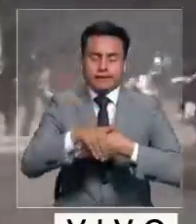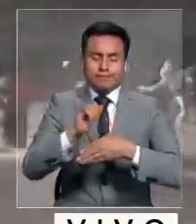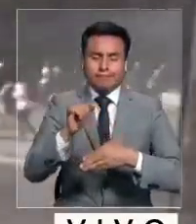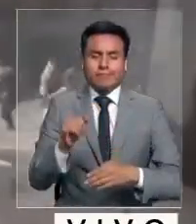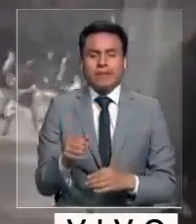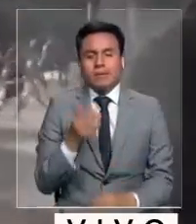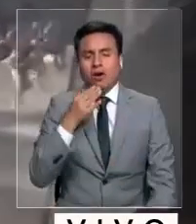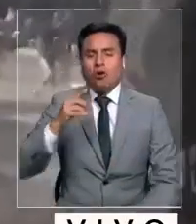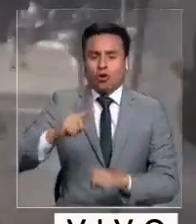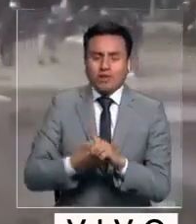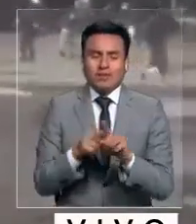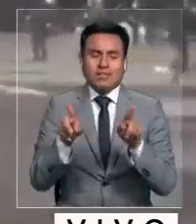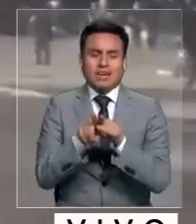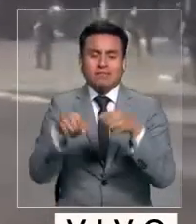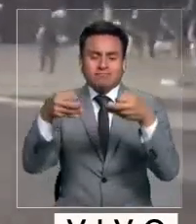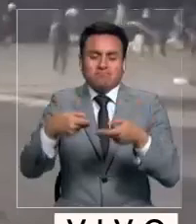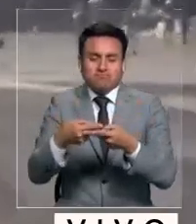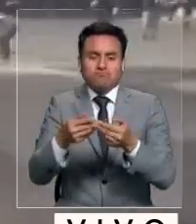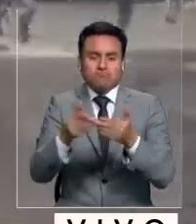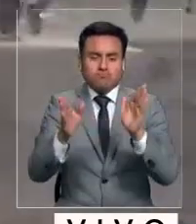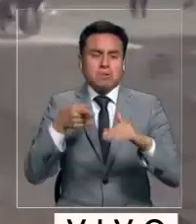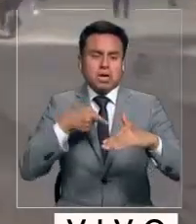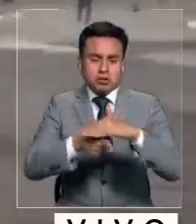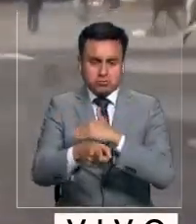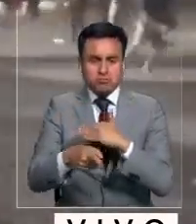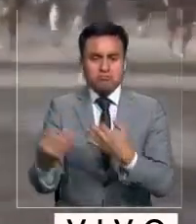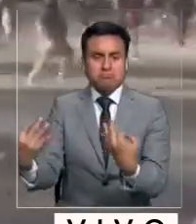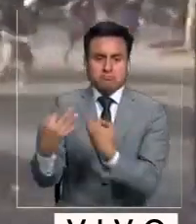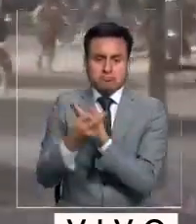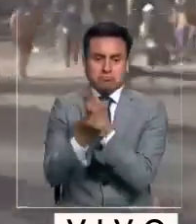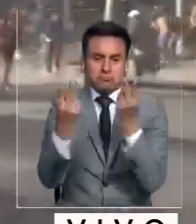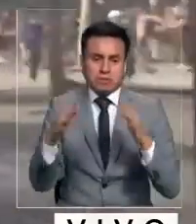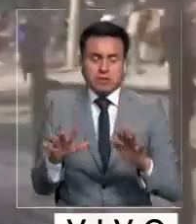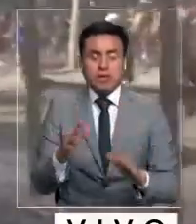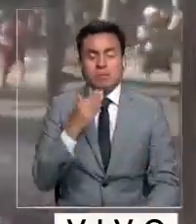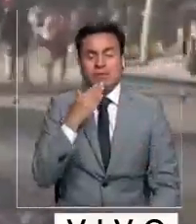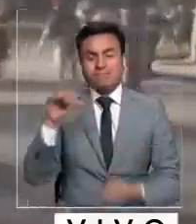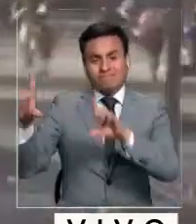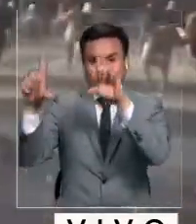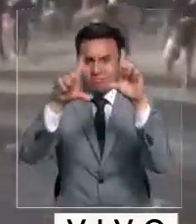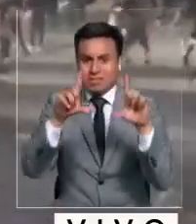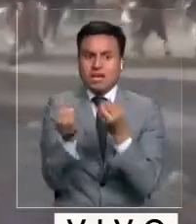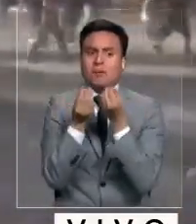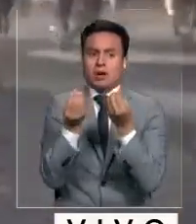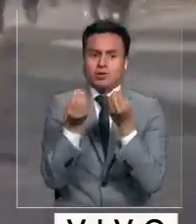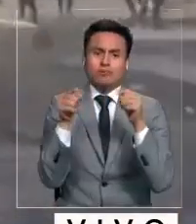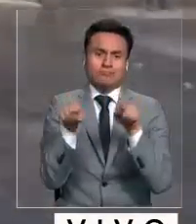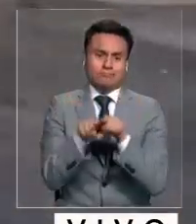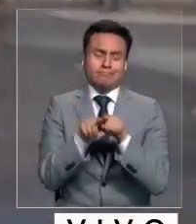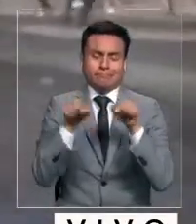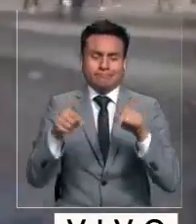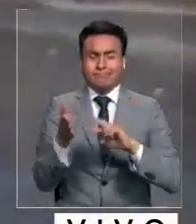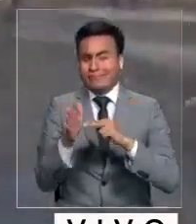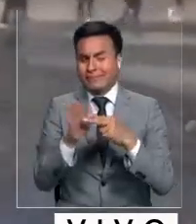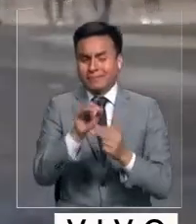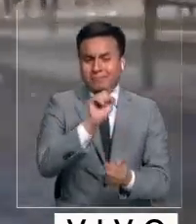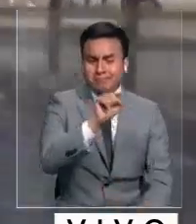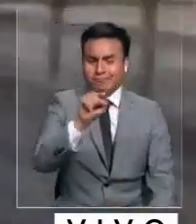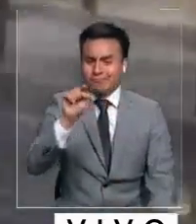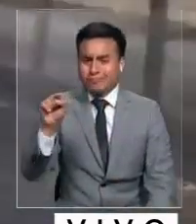se ha restablecido el servicio según lo ha anunciado la empresa Metro. Pero estas son imágenes entonces de lo que ha ocurrido con estos incidentes